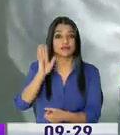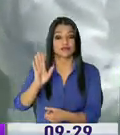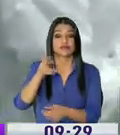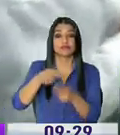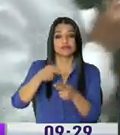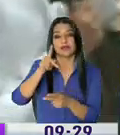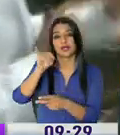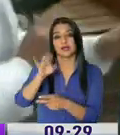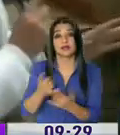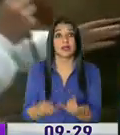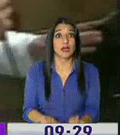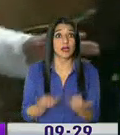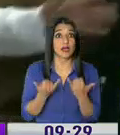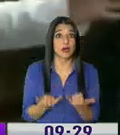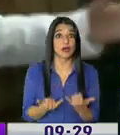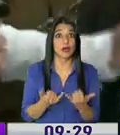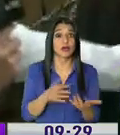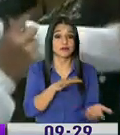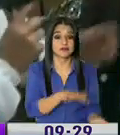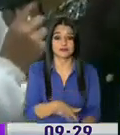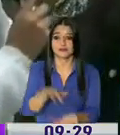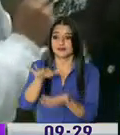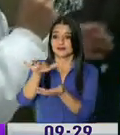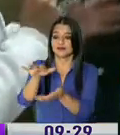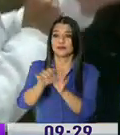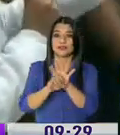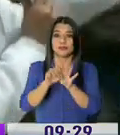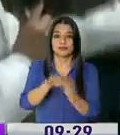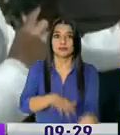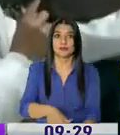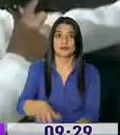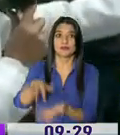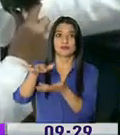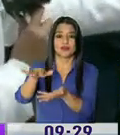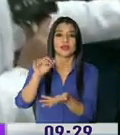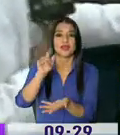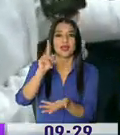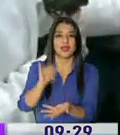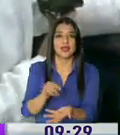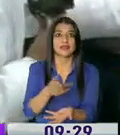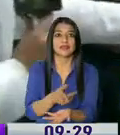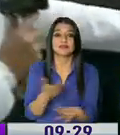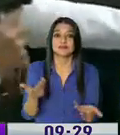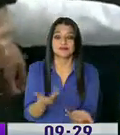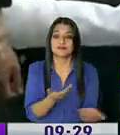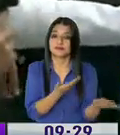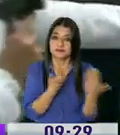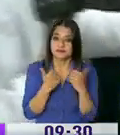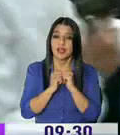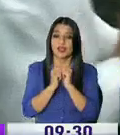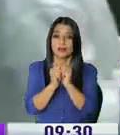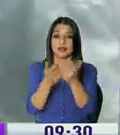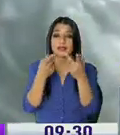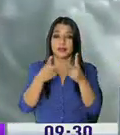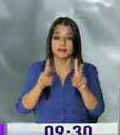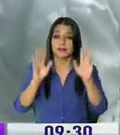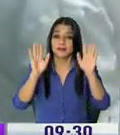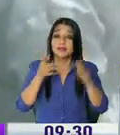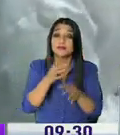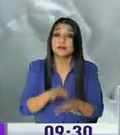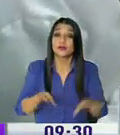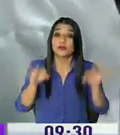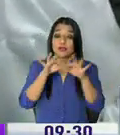este momento, Cristian Moreno va a entregar este kit a Katy Avilés. Katy, queremos que nos acompañes. También una